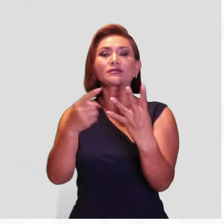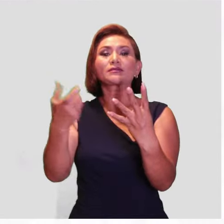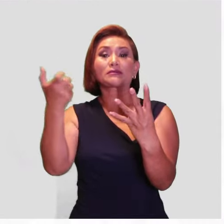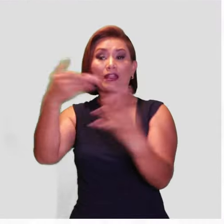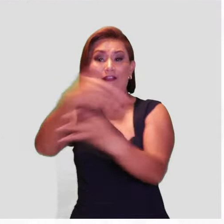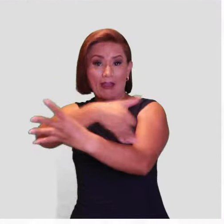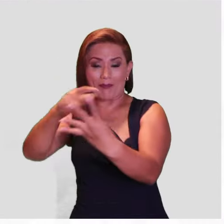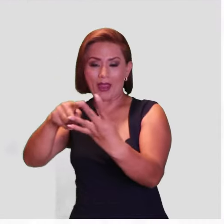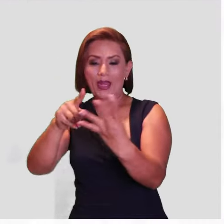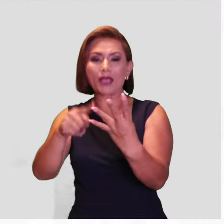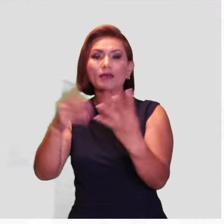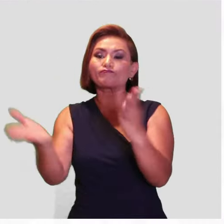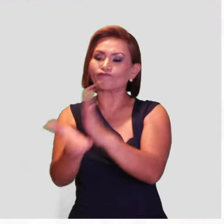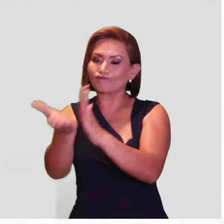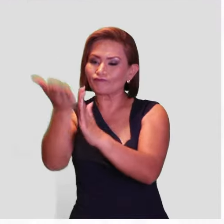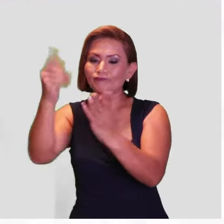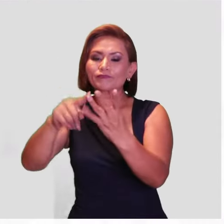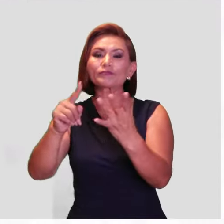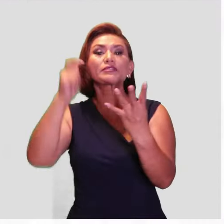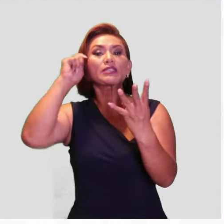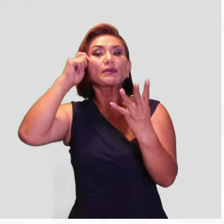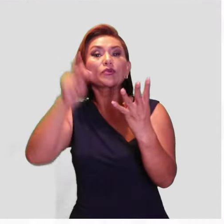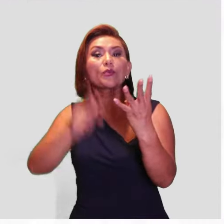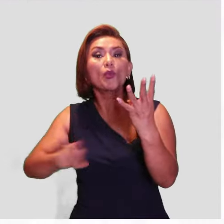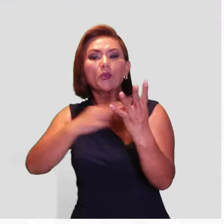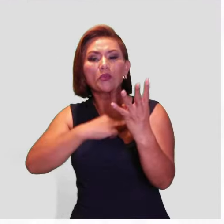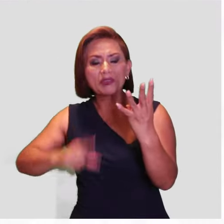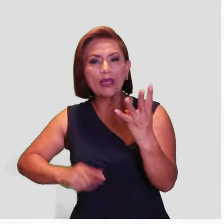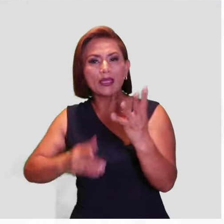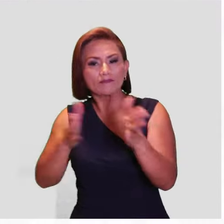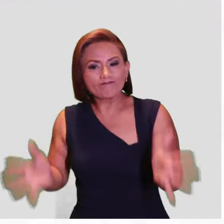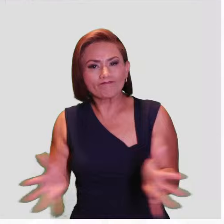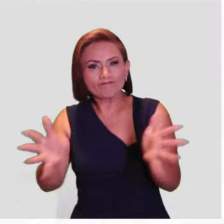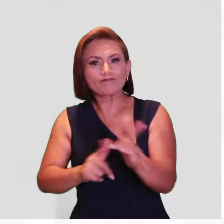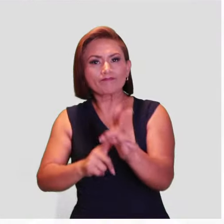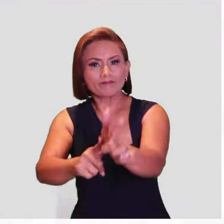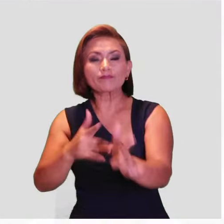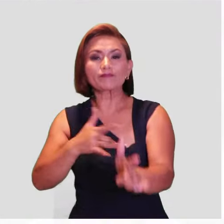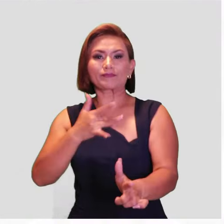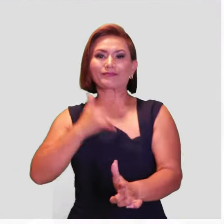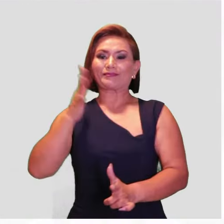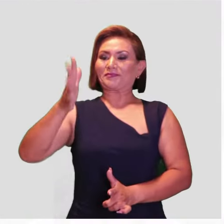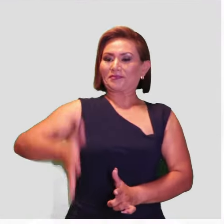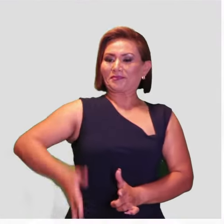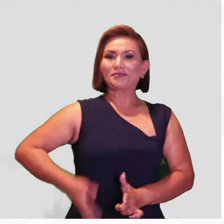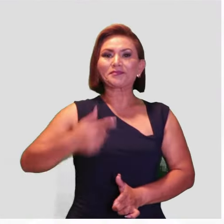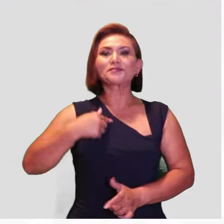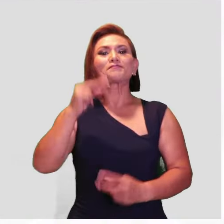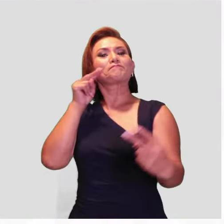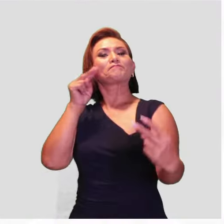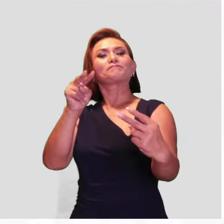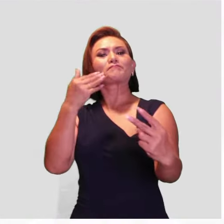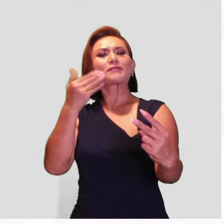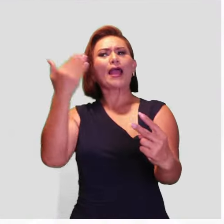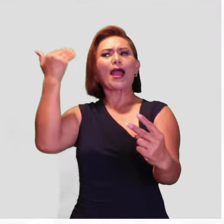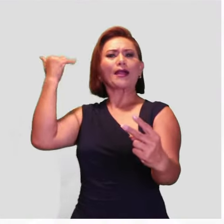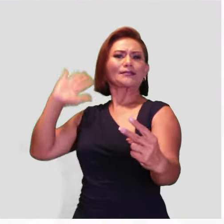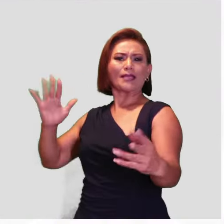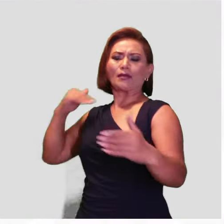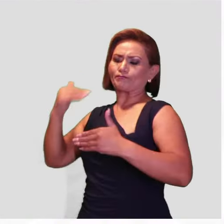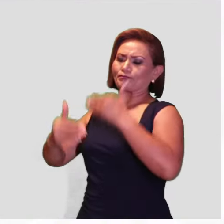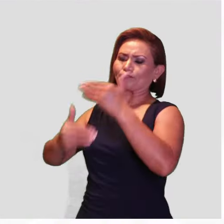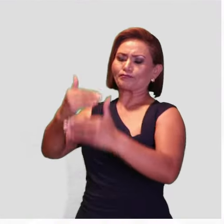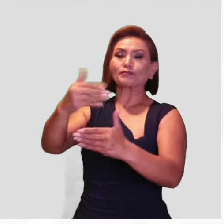y seguir impulsando los servicios públicos municipales. Con mucho orgullo y a los ojos les puedo decir que hay mucho camino hecho, pero también